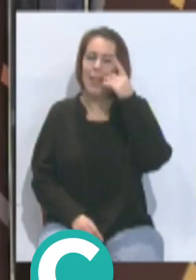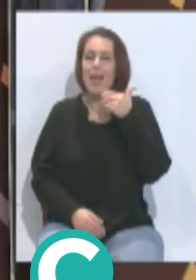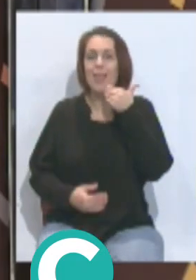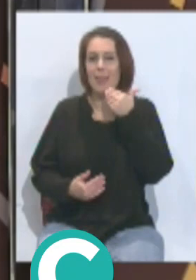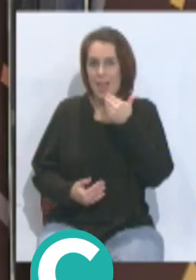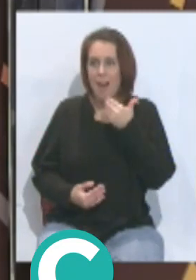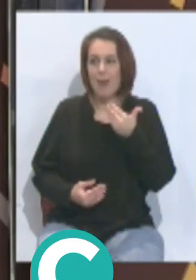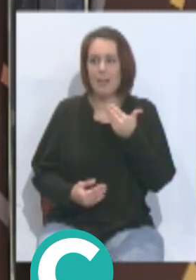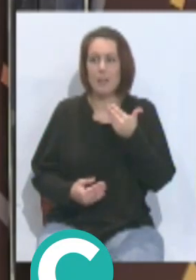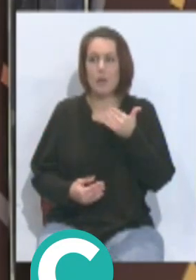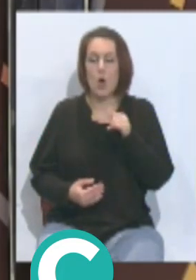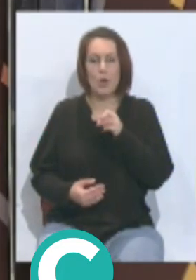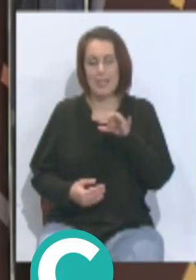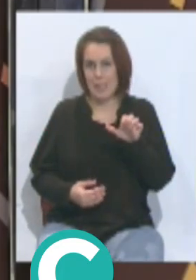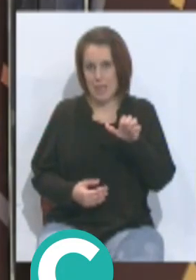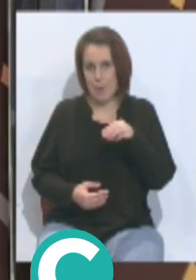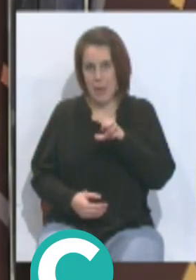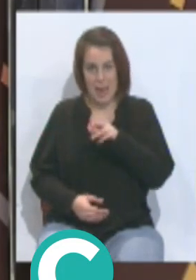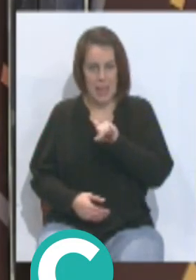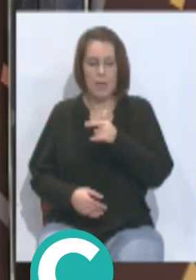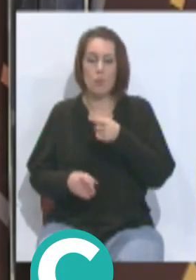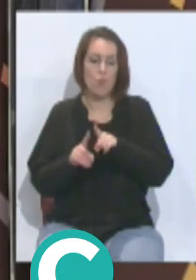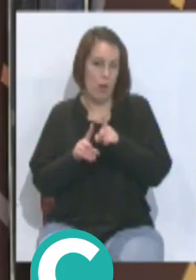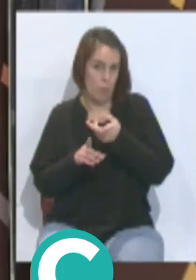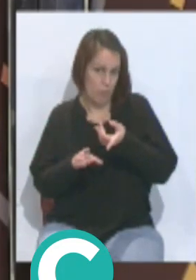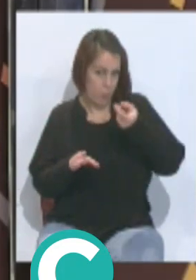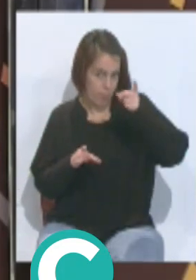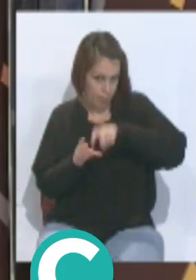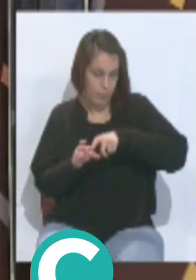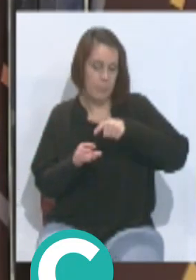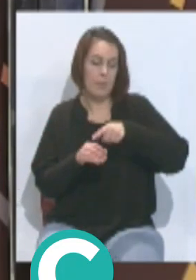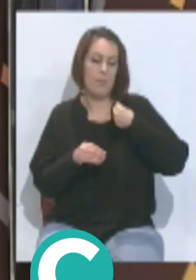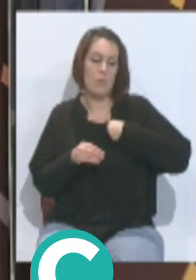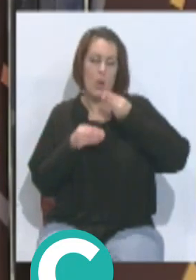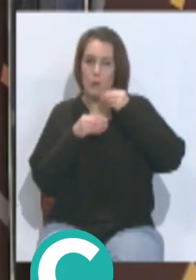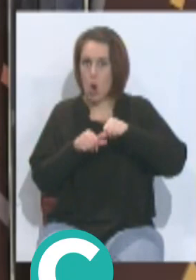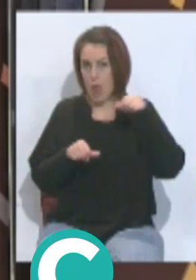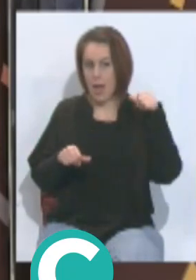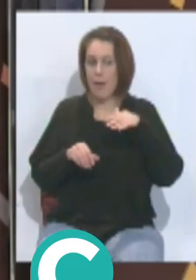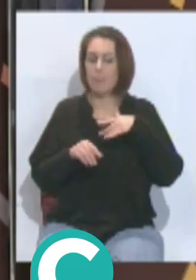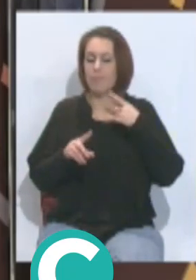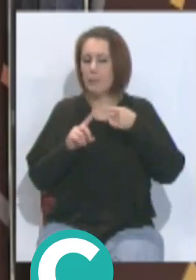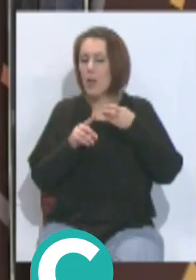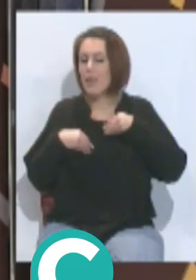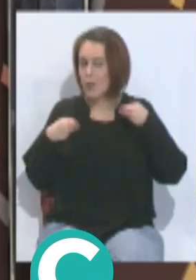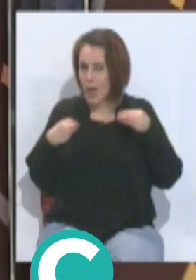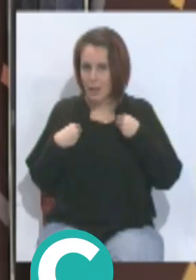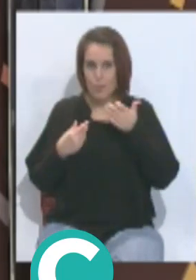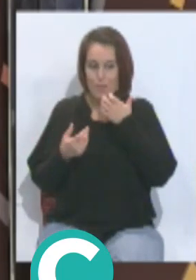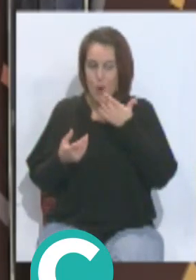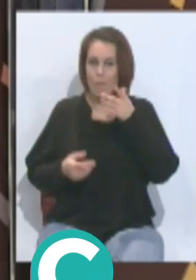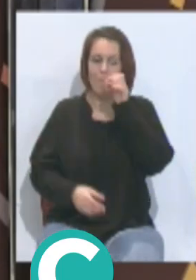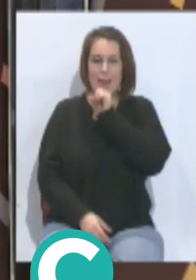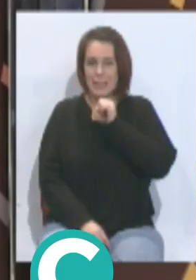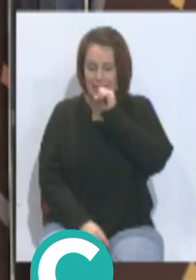gentileza de José Mari, de los componentes de esta antología de José Luis Arniz, para disfrutar, por ejemplo, del paso